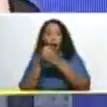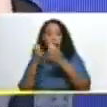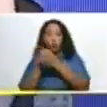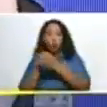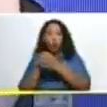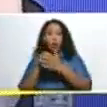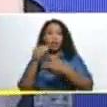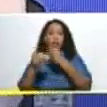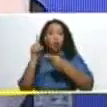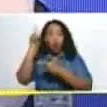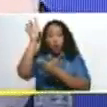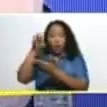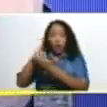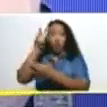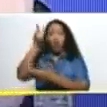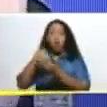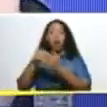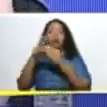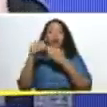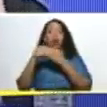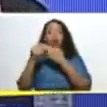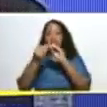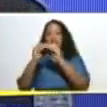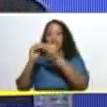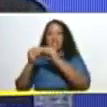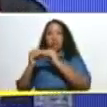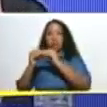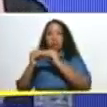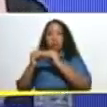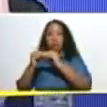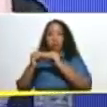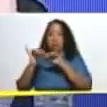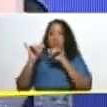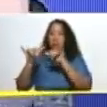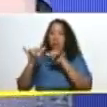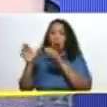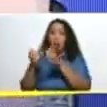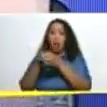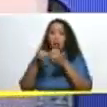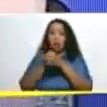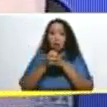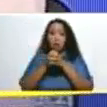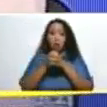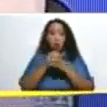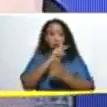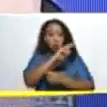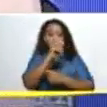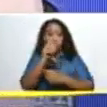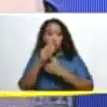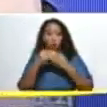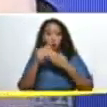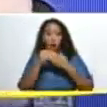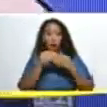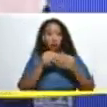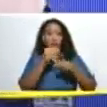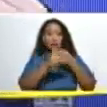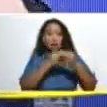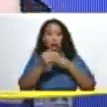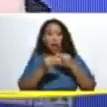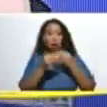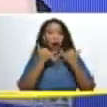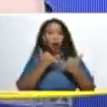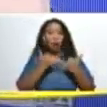un estado por allá $2,000 por repararlo. Y nuestros muchachos con una ingeniera con $200 lograron actualizarlo y hasta